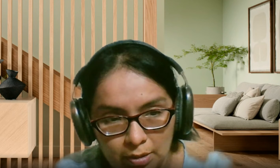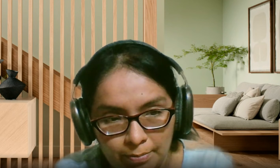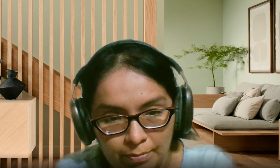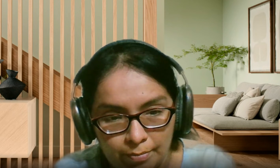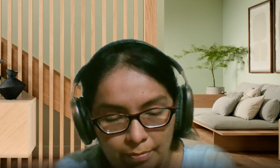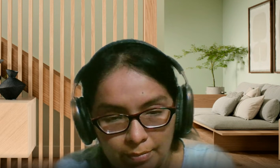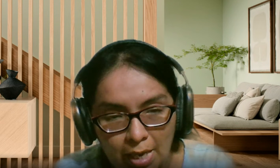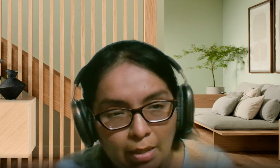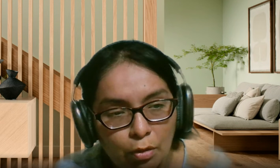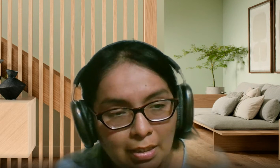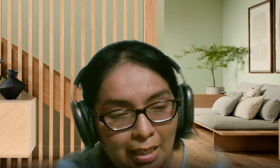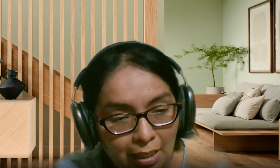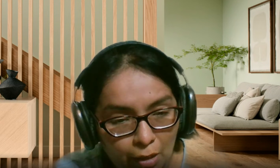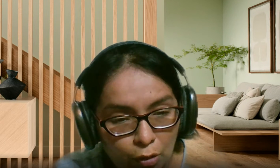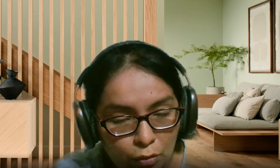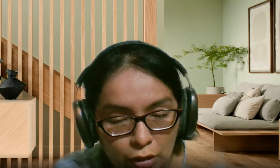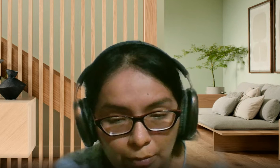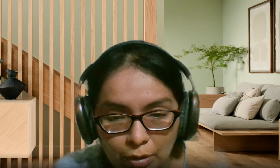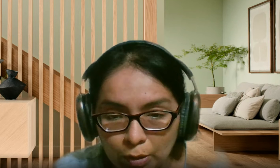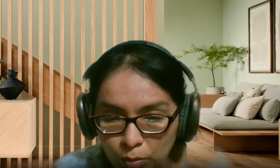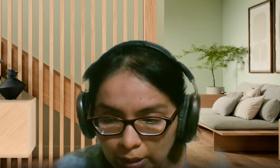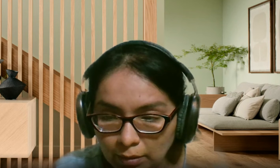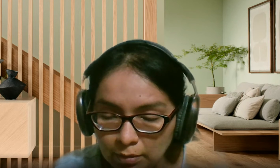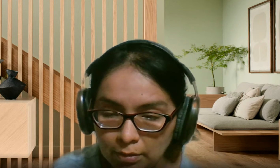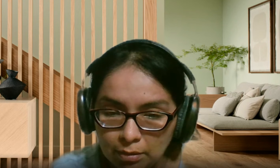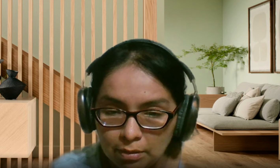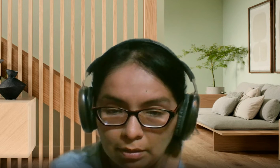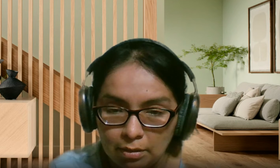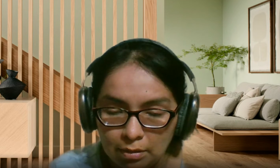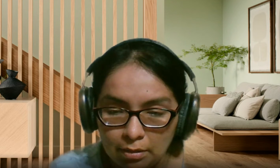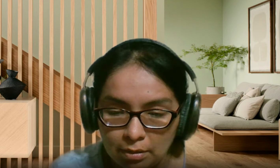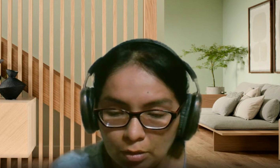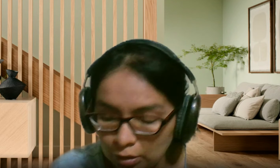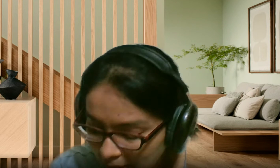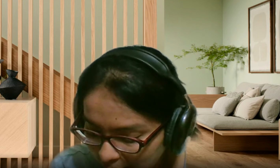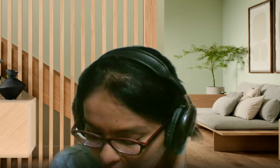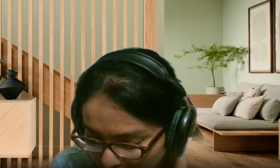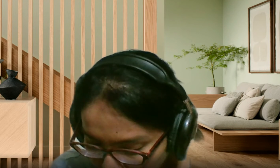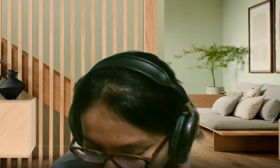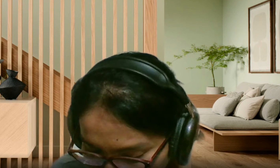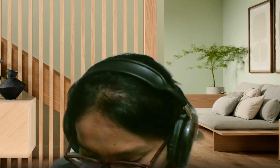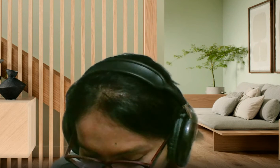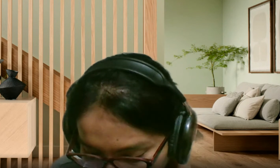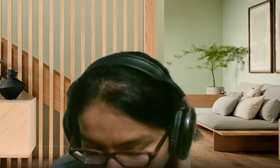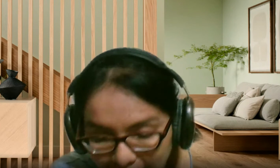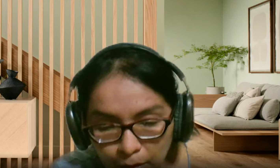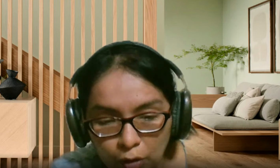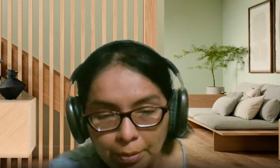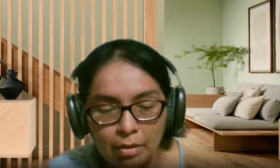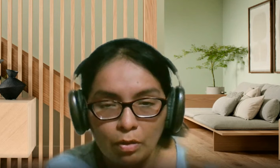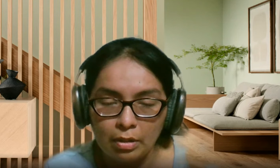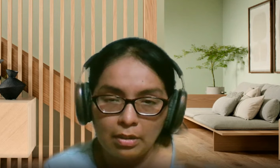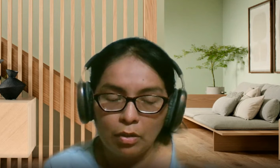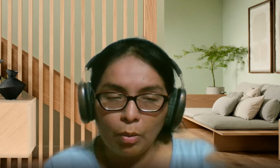vacunas. ¿Ya? Entonces, ¿queda claro el concepto de vacuna? ¿Nos queda claro? Yo creo que el